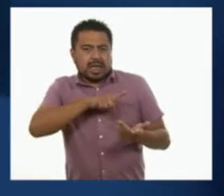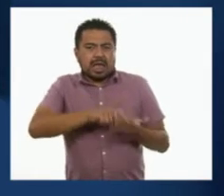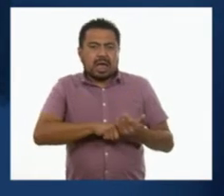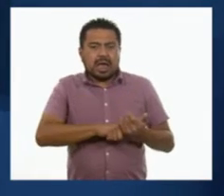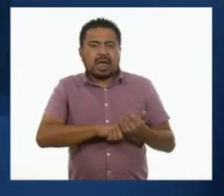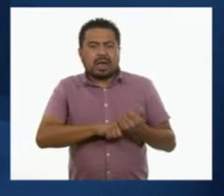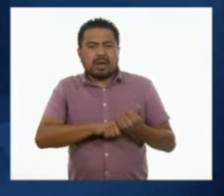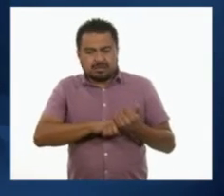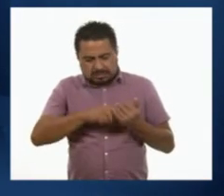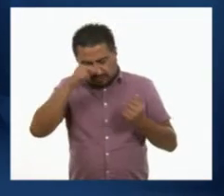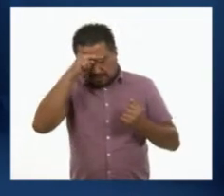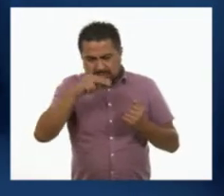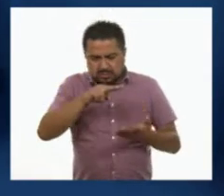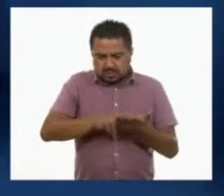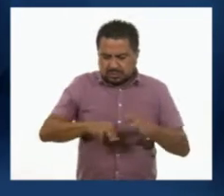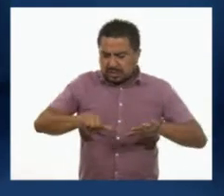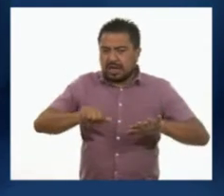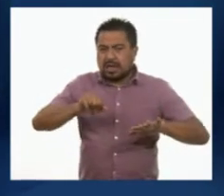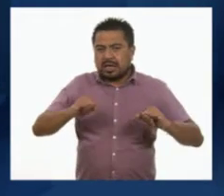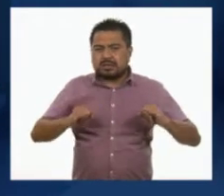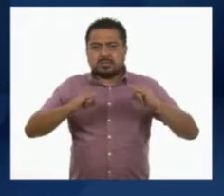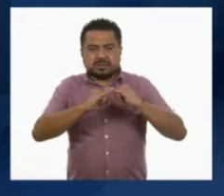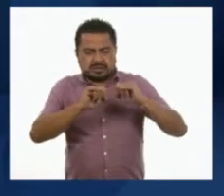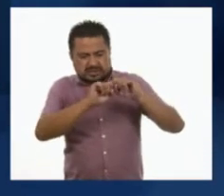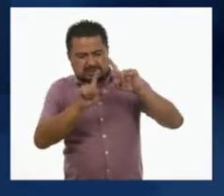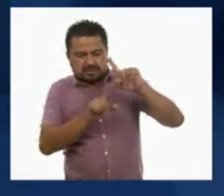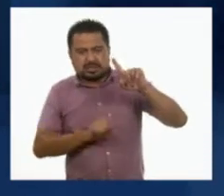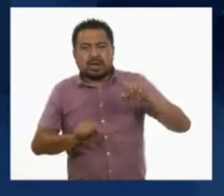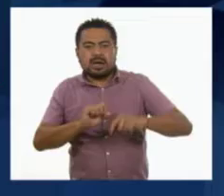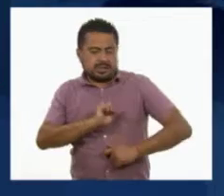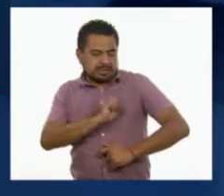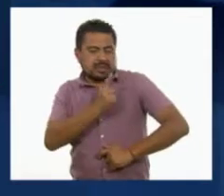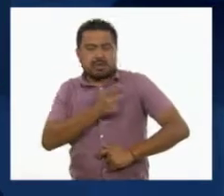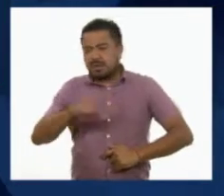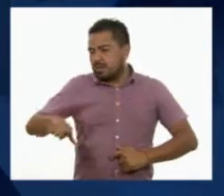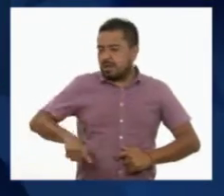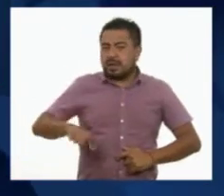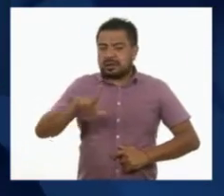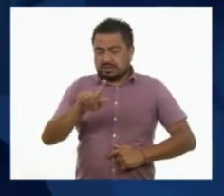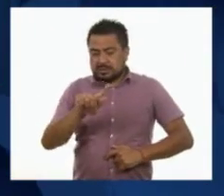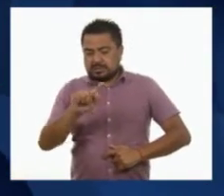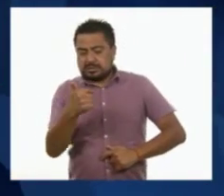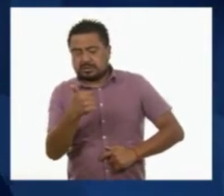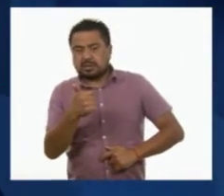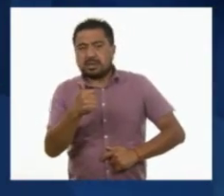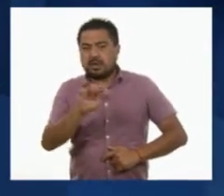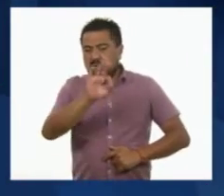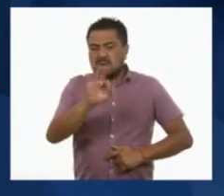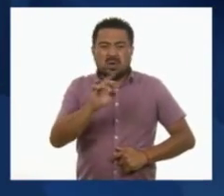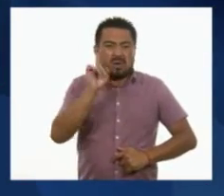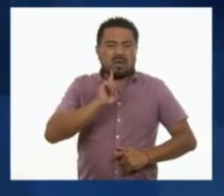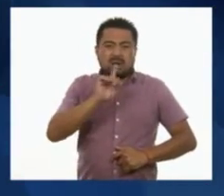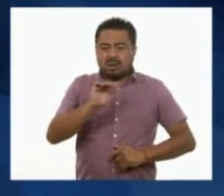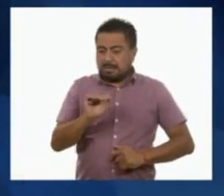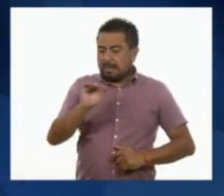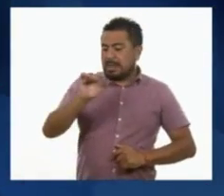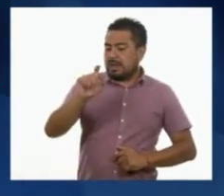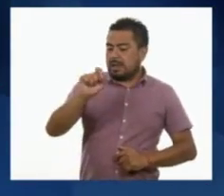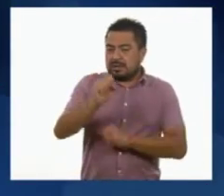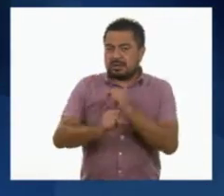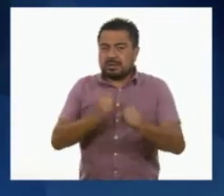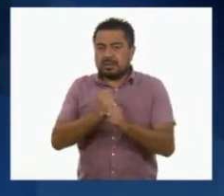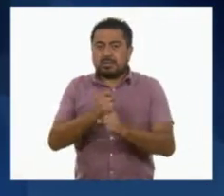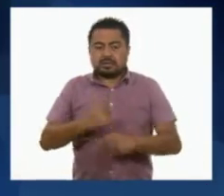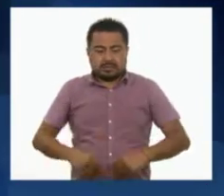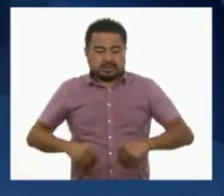Medio Camino 2016 del Instituto Nacional de Salud Pública, casi 76% de las mujeres mayores de 20 años viven